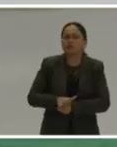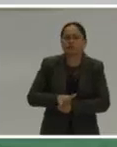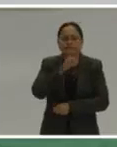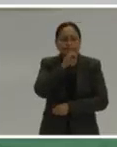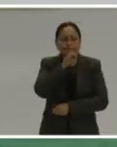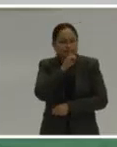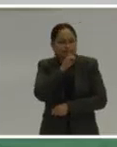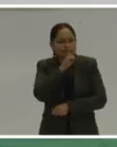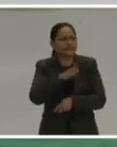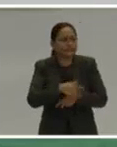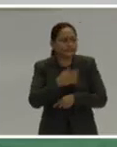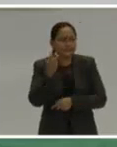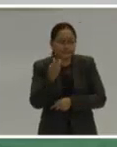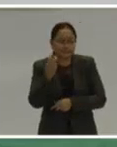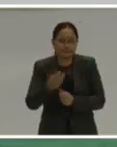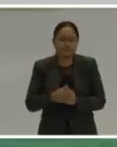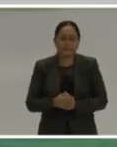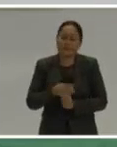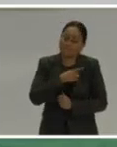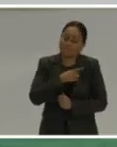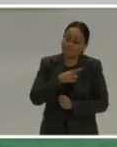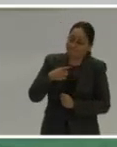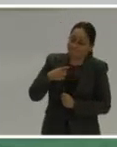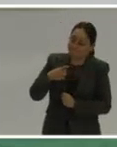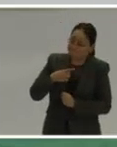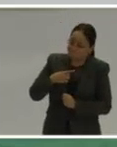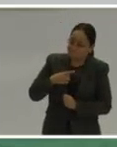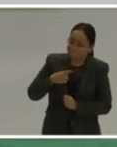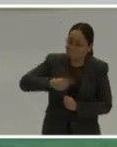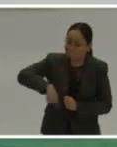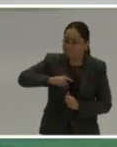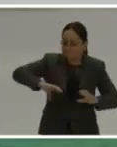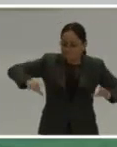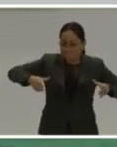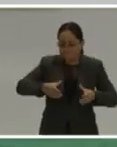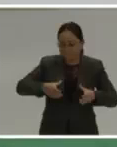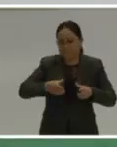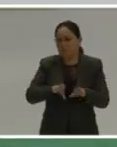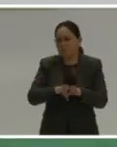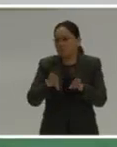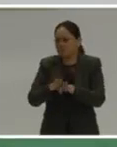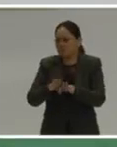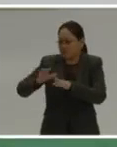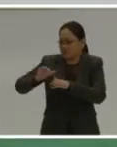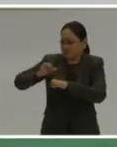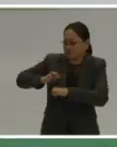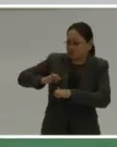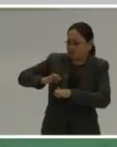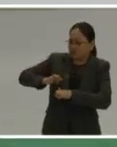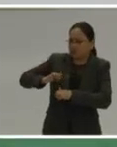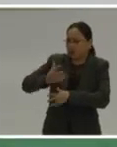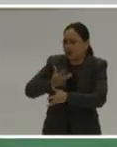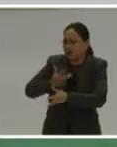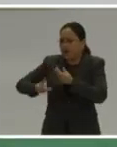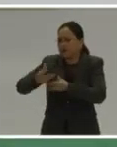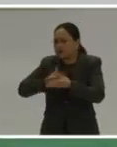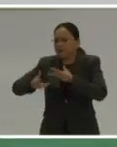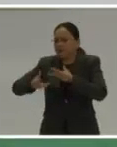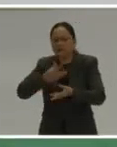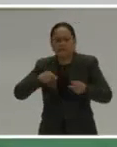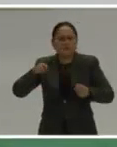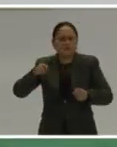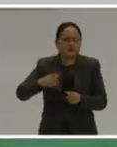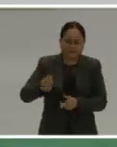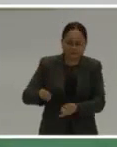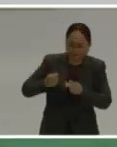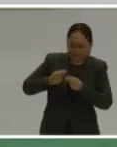cosas, pero tiene que acompañar en el ejercicio de la autoridad, ¿sí? Chachahuarmi, ¿no? Asumen la